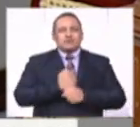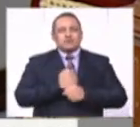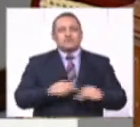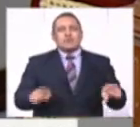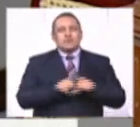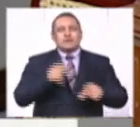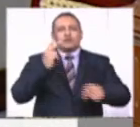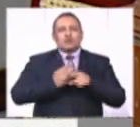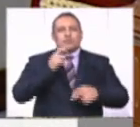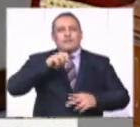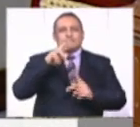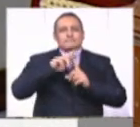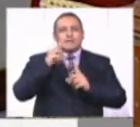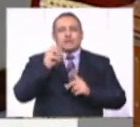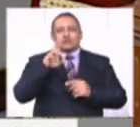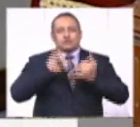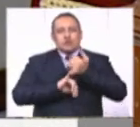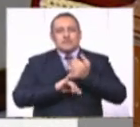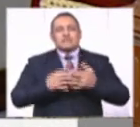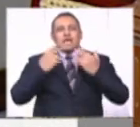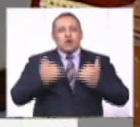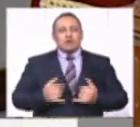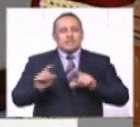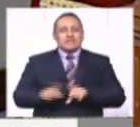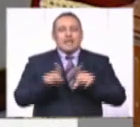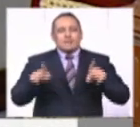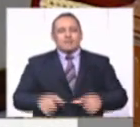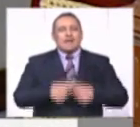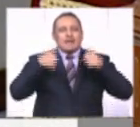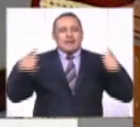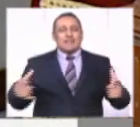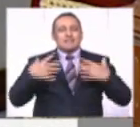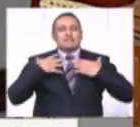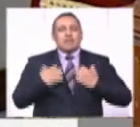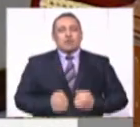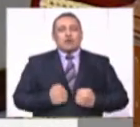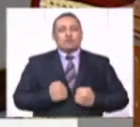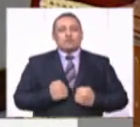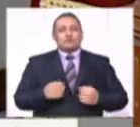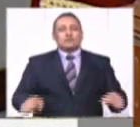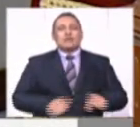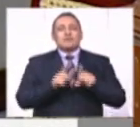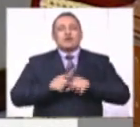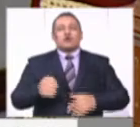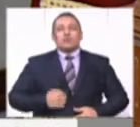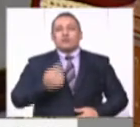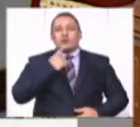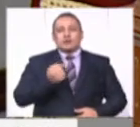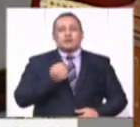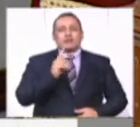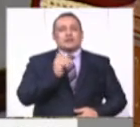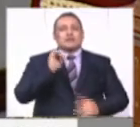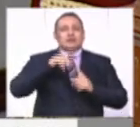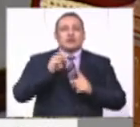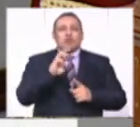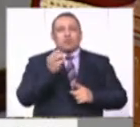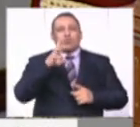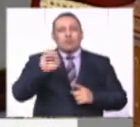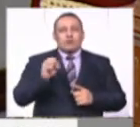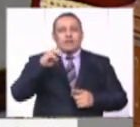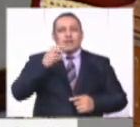llamados los pretores y ahora los más grandes juristas no como son kul